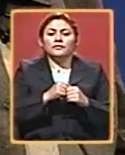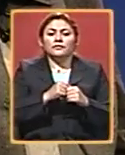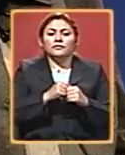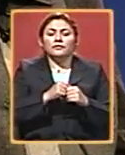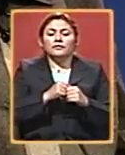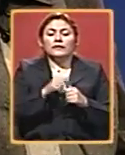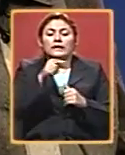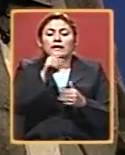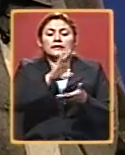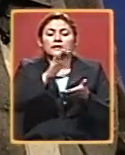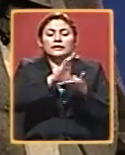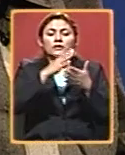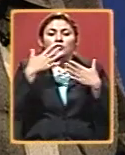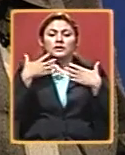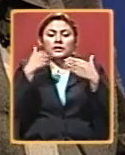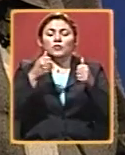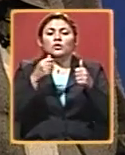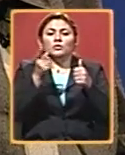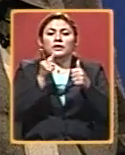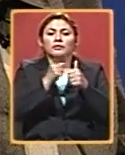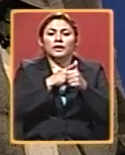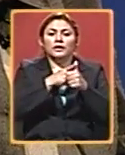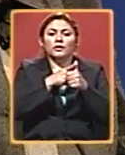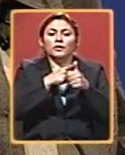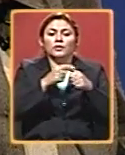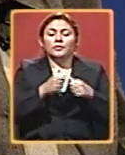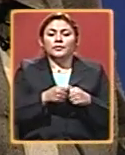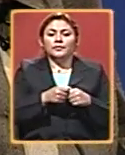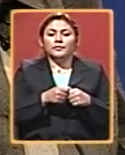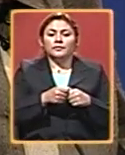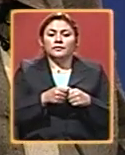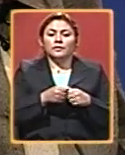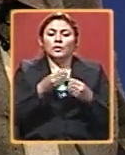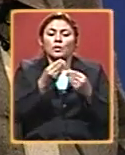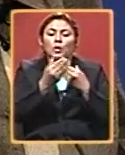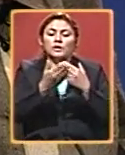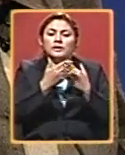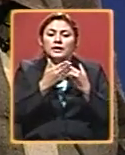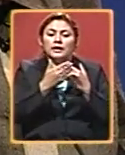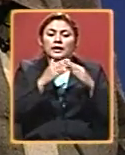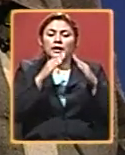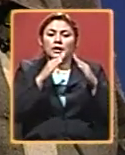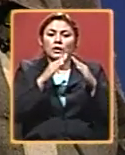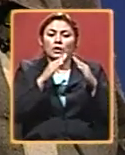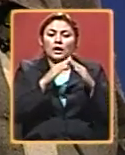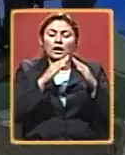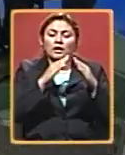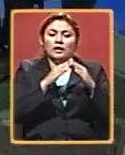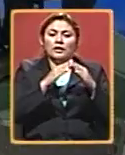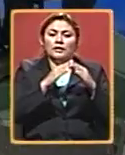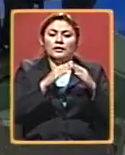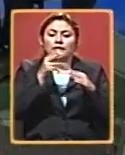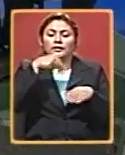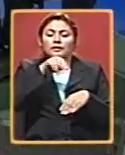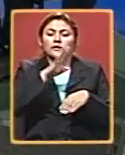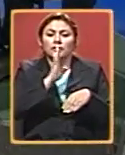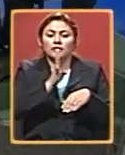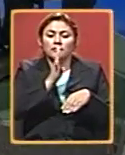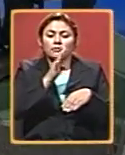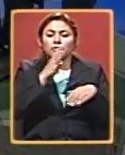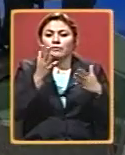en ese centro de salud primario que está muy cerca del hogar o del sitio de trabajo. Estamos hablando